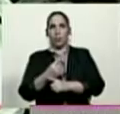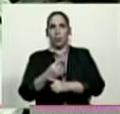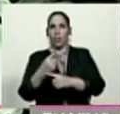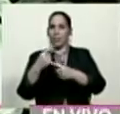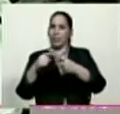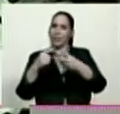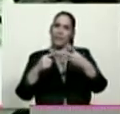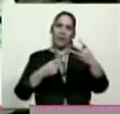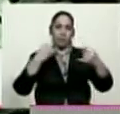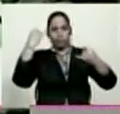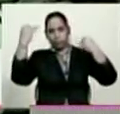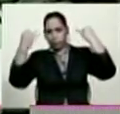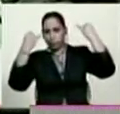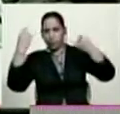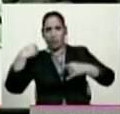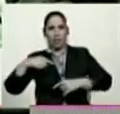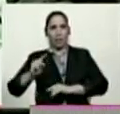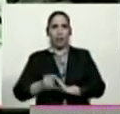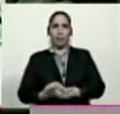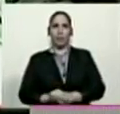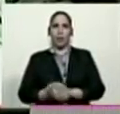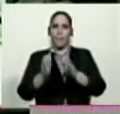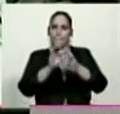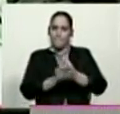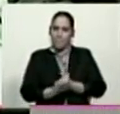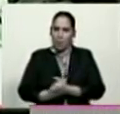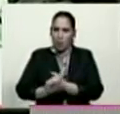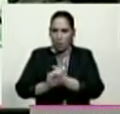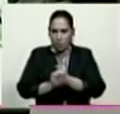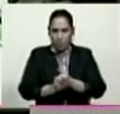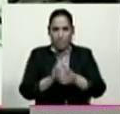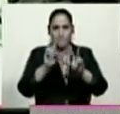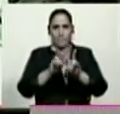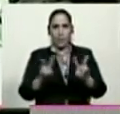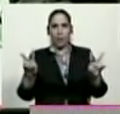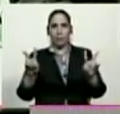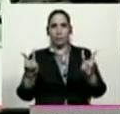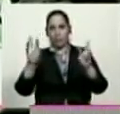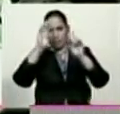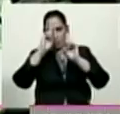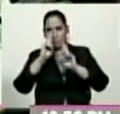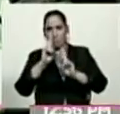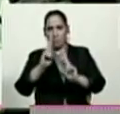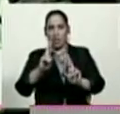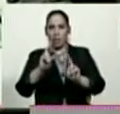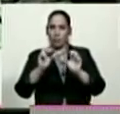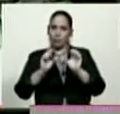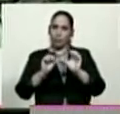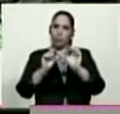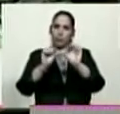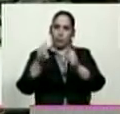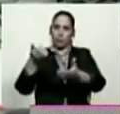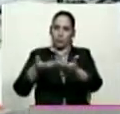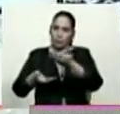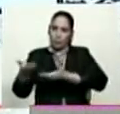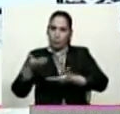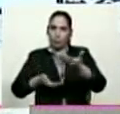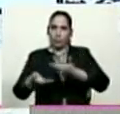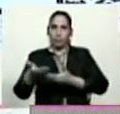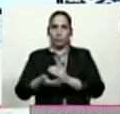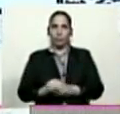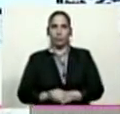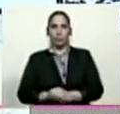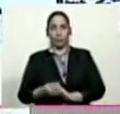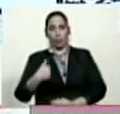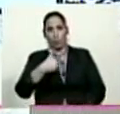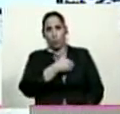diferencias ideológicas que tengamos en unión, en paz, en respeto permanente, en cooperación. Yo quiero